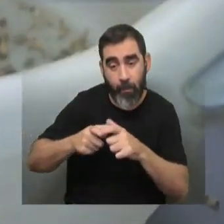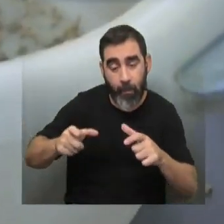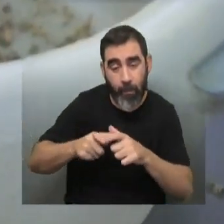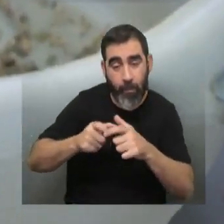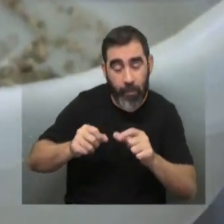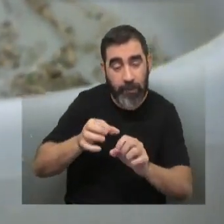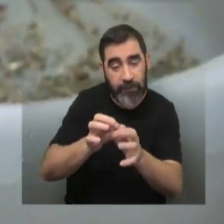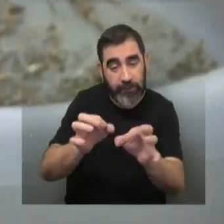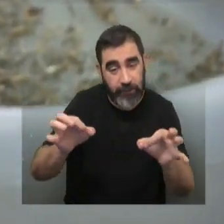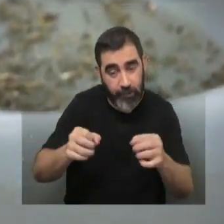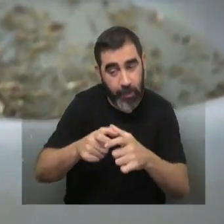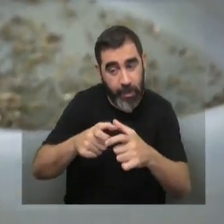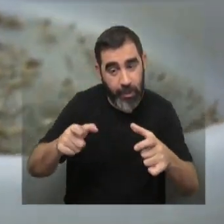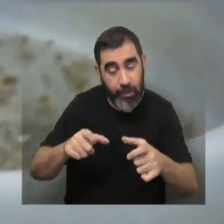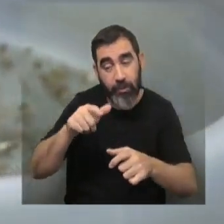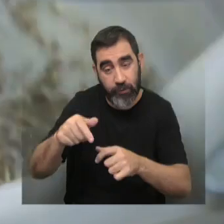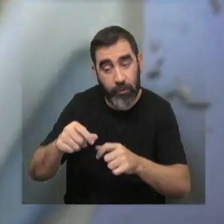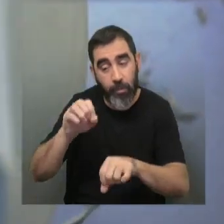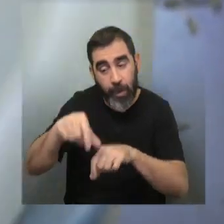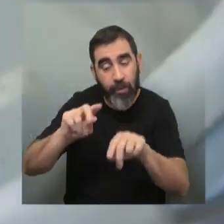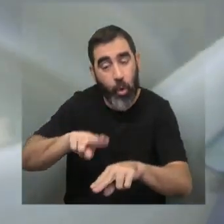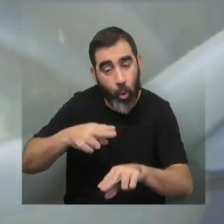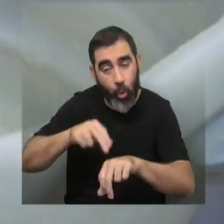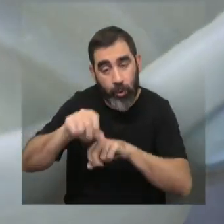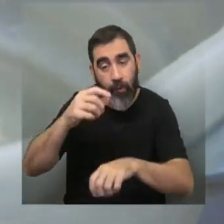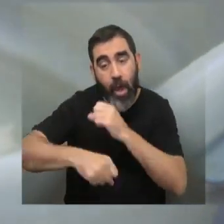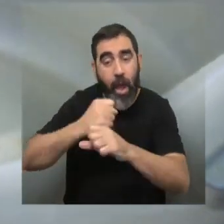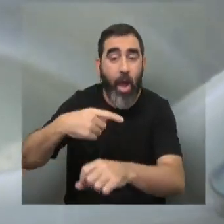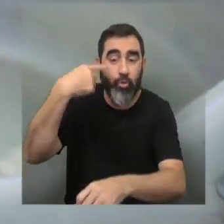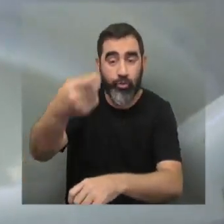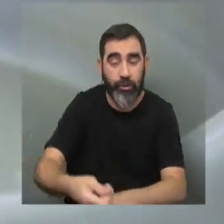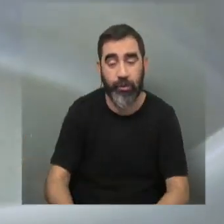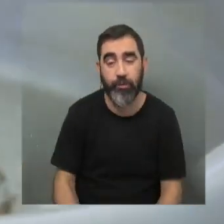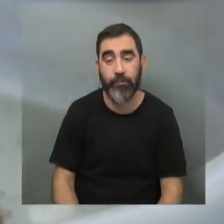semillas, y esas semillas eran las que se plantaban al año siguiente.